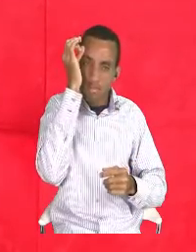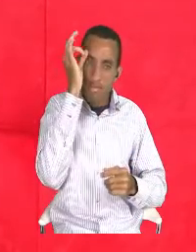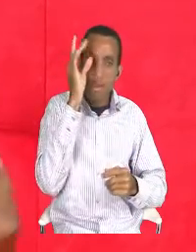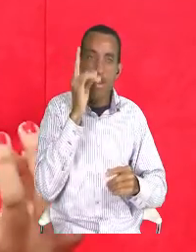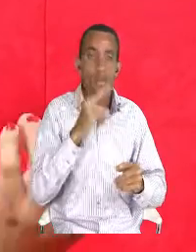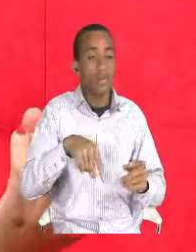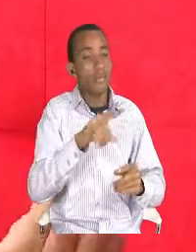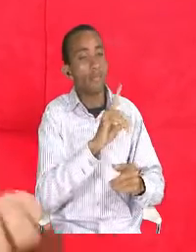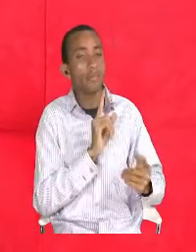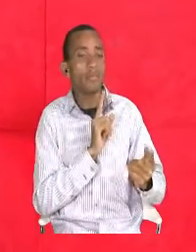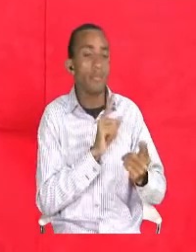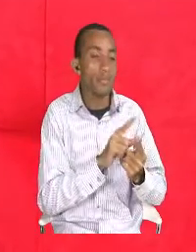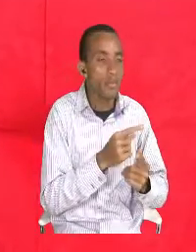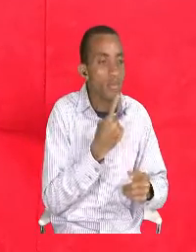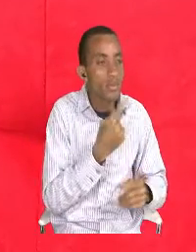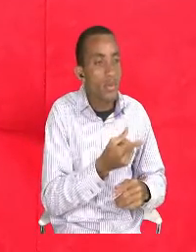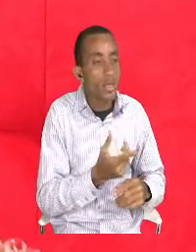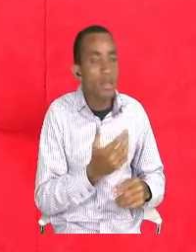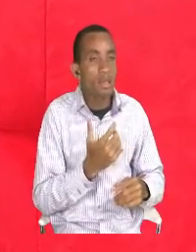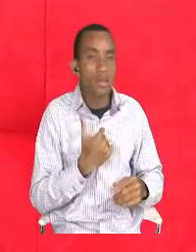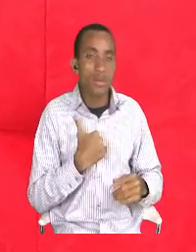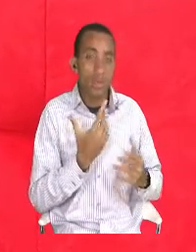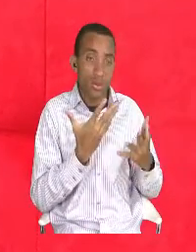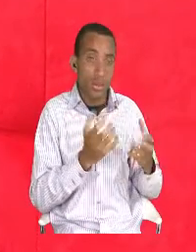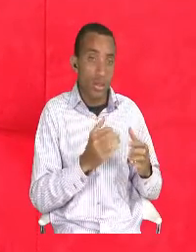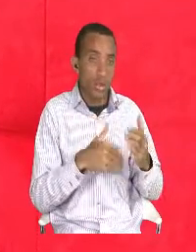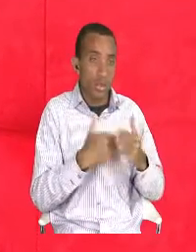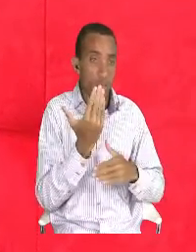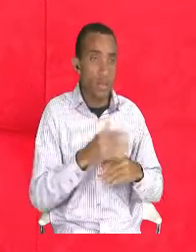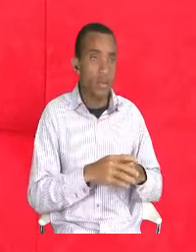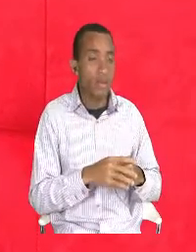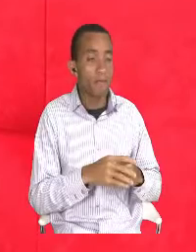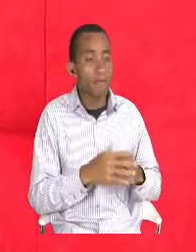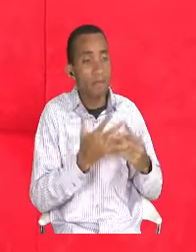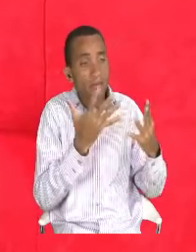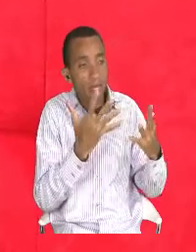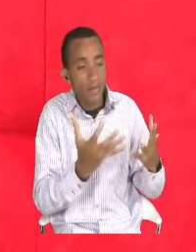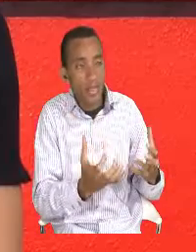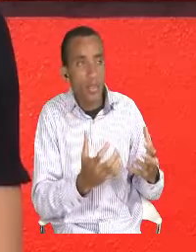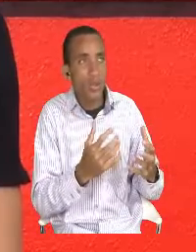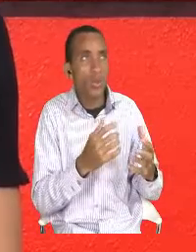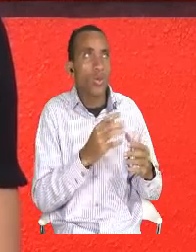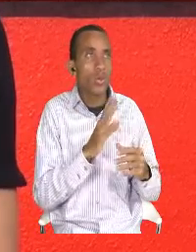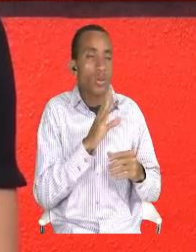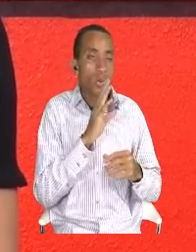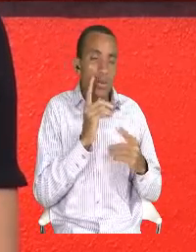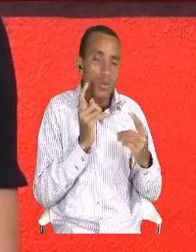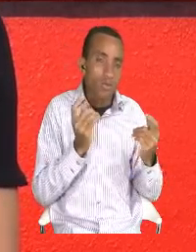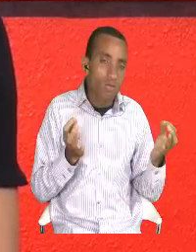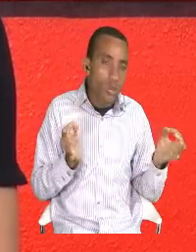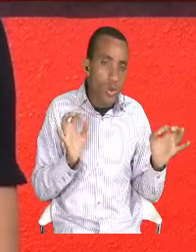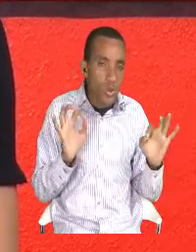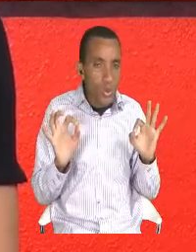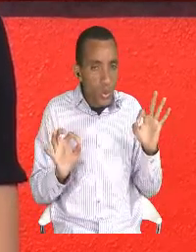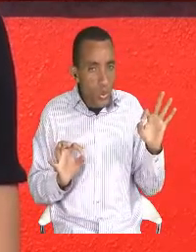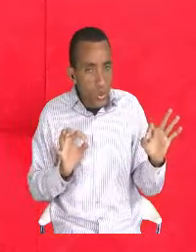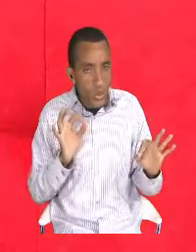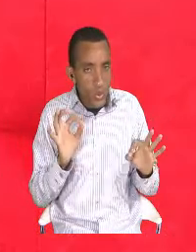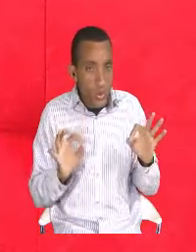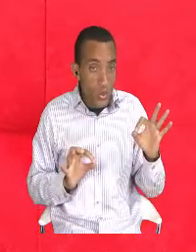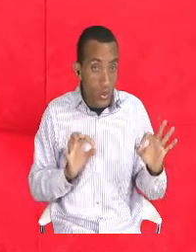y se acercan y te dicen, bueno, Jenny, yo quiero iniciar una dieta, quiero tener una alimentación más saludable, ¿sí empiezan a